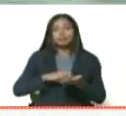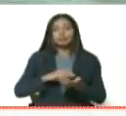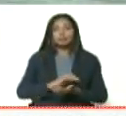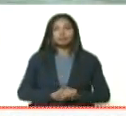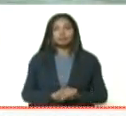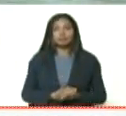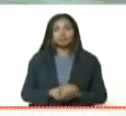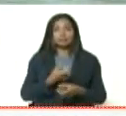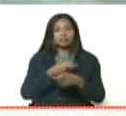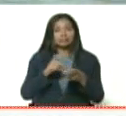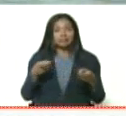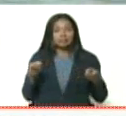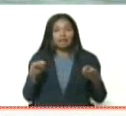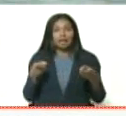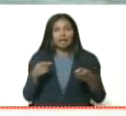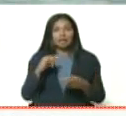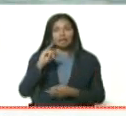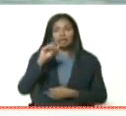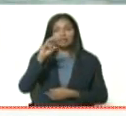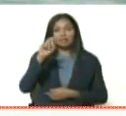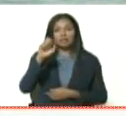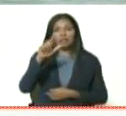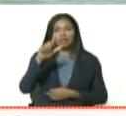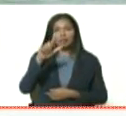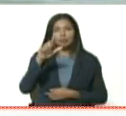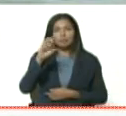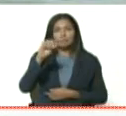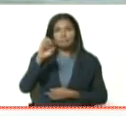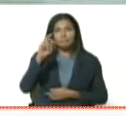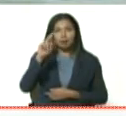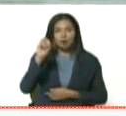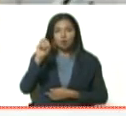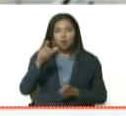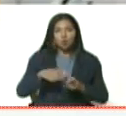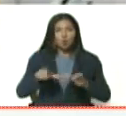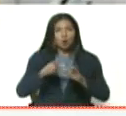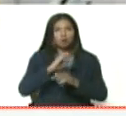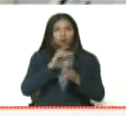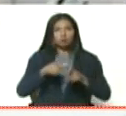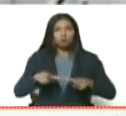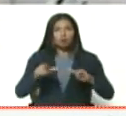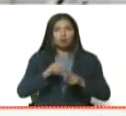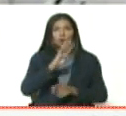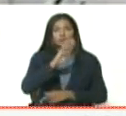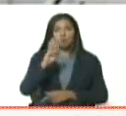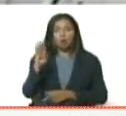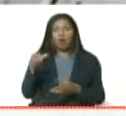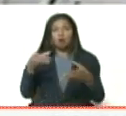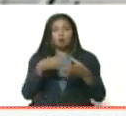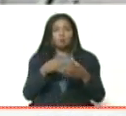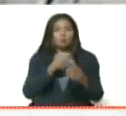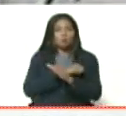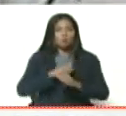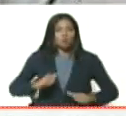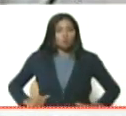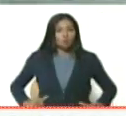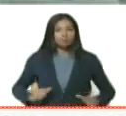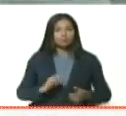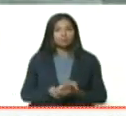al general Ildemaro Jesús Amaya, comandante de la zona número 44 de la Guardia Nacional